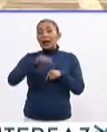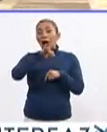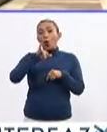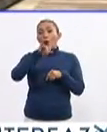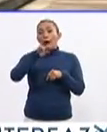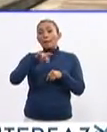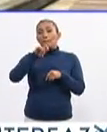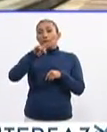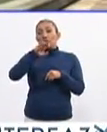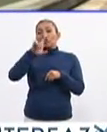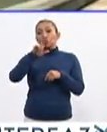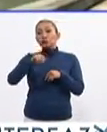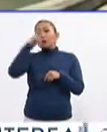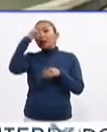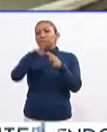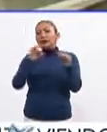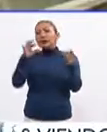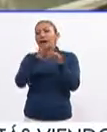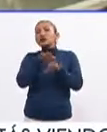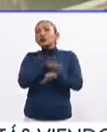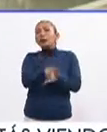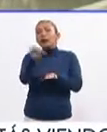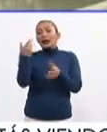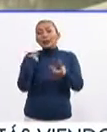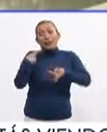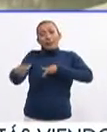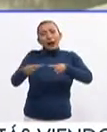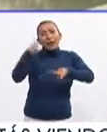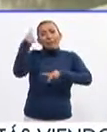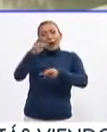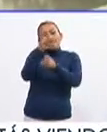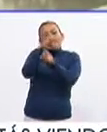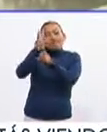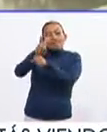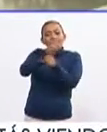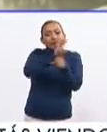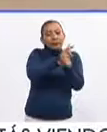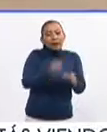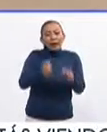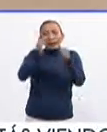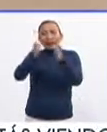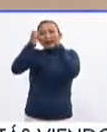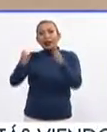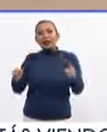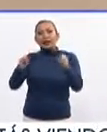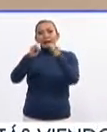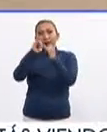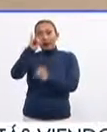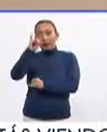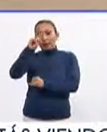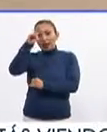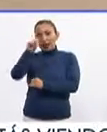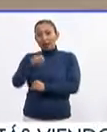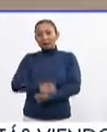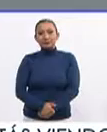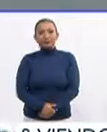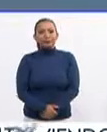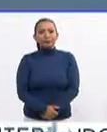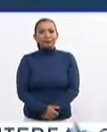Jean-Paul Cruz para platicarnos sobre el desarrollo para el monitoreo de inmuebles del Instituto Politécnico